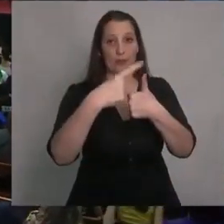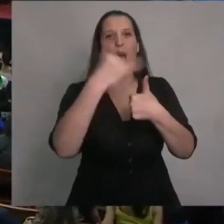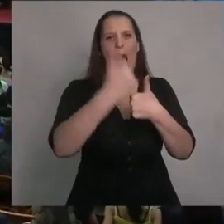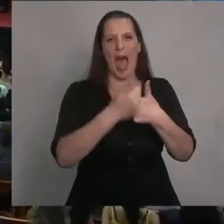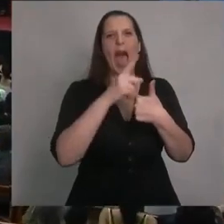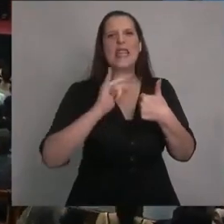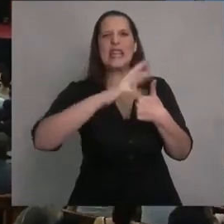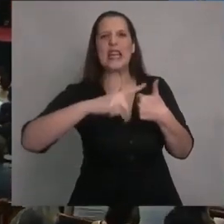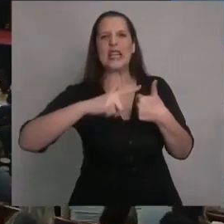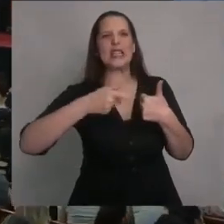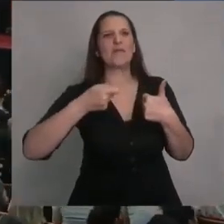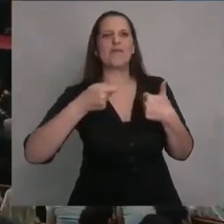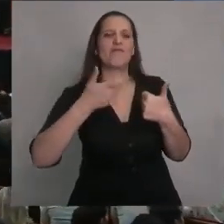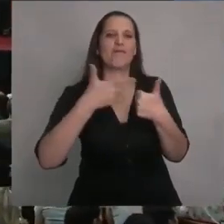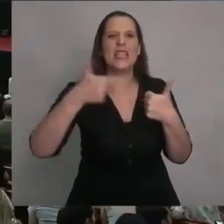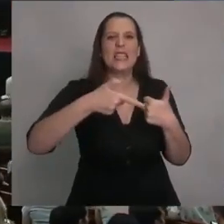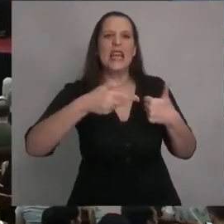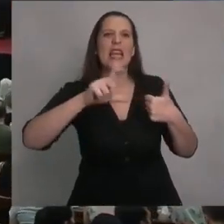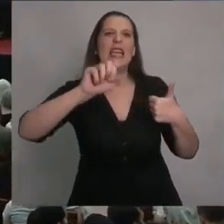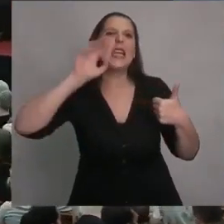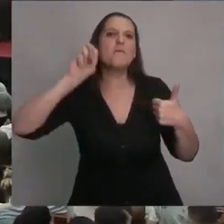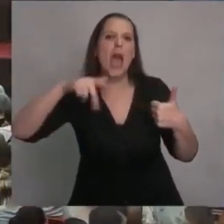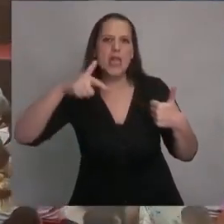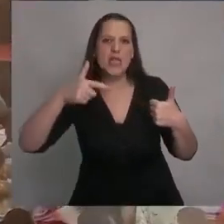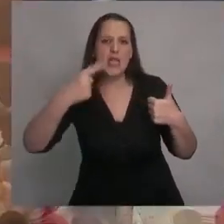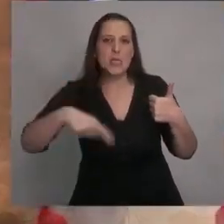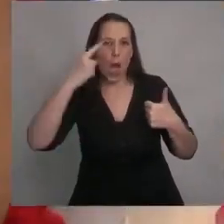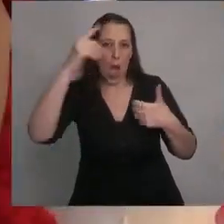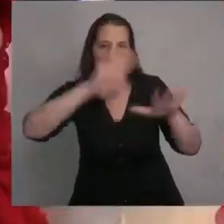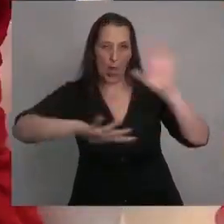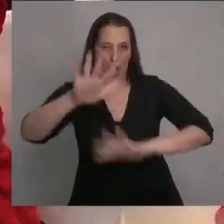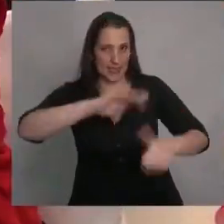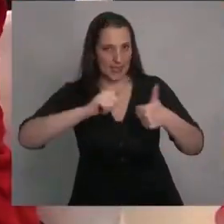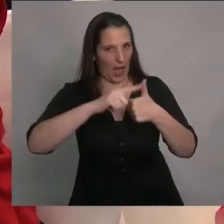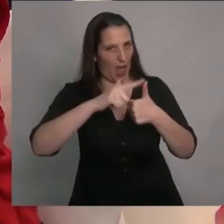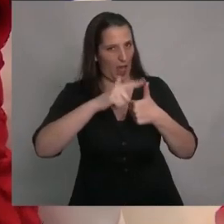yo prefiero darle un nombre más generalizante,